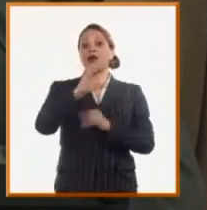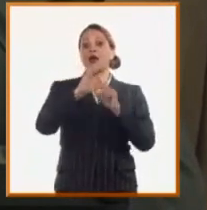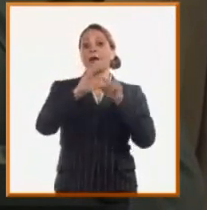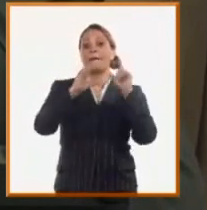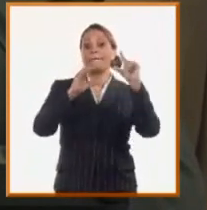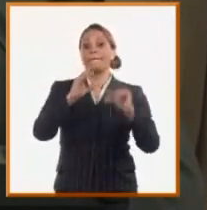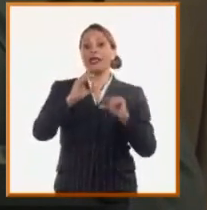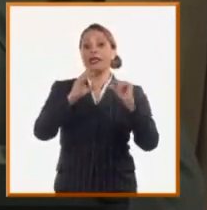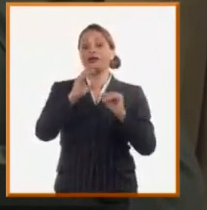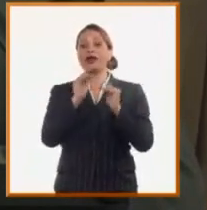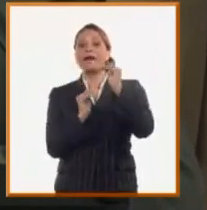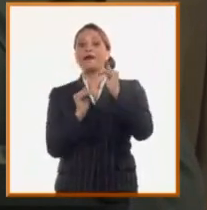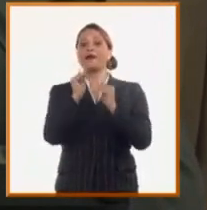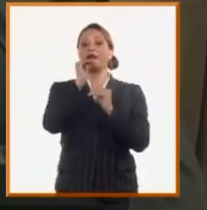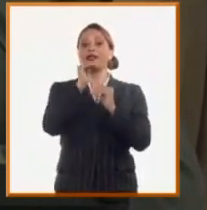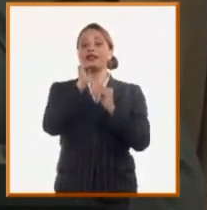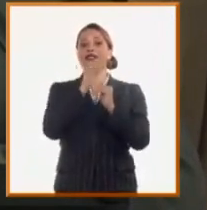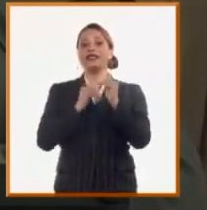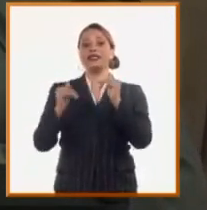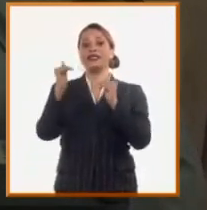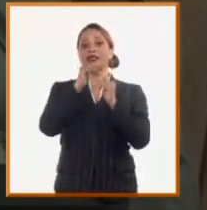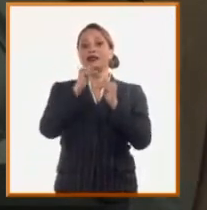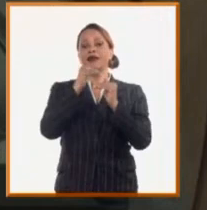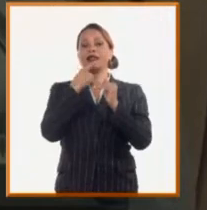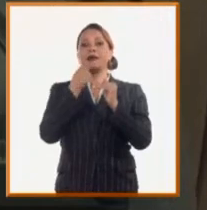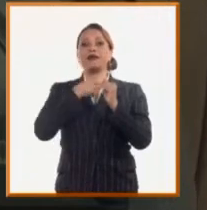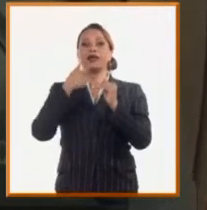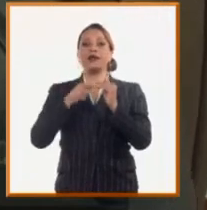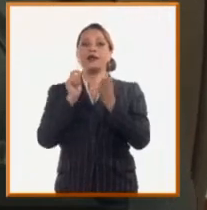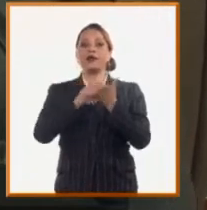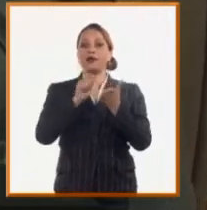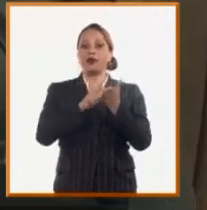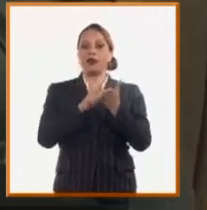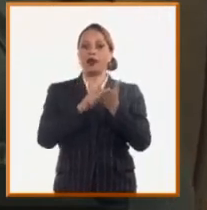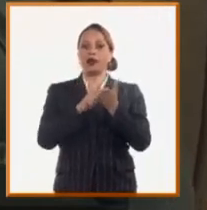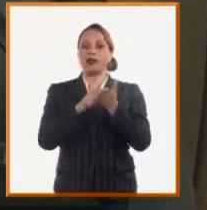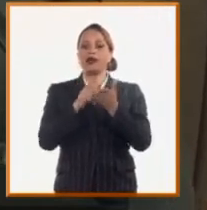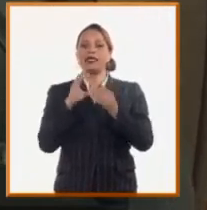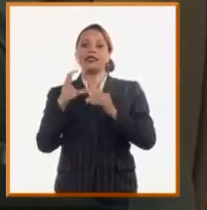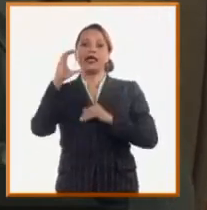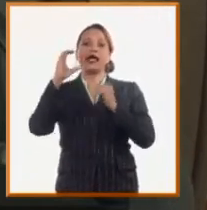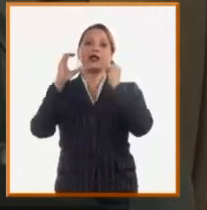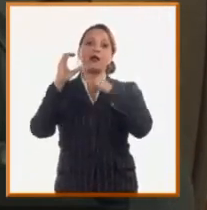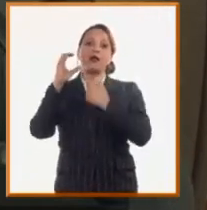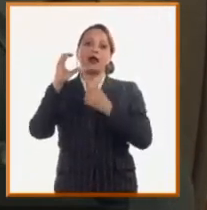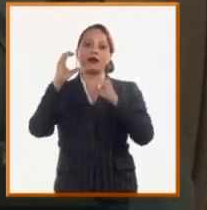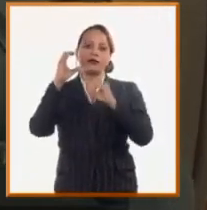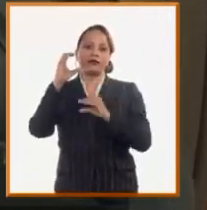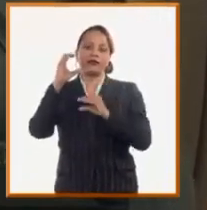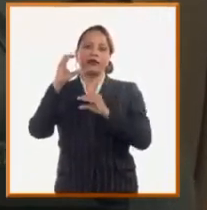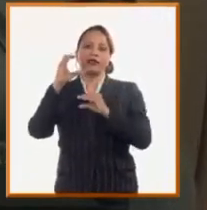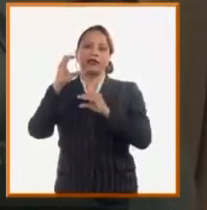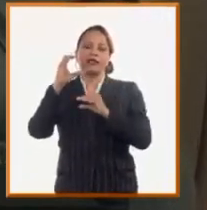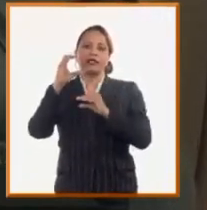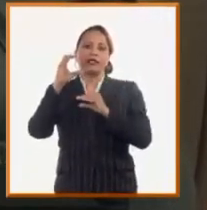mínimas estaban por encima del valor de una canasta de bienes y servicios referenciados. Por lo tanto, nadie quedaba en